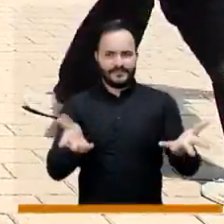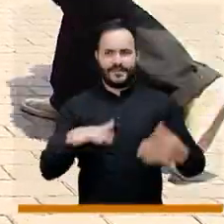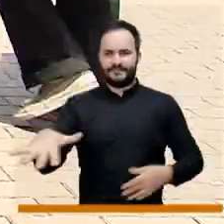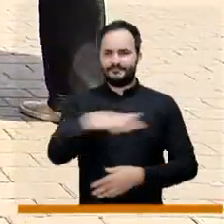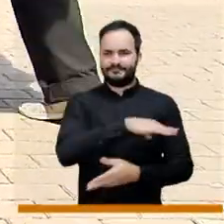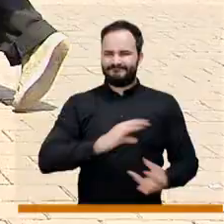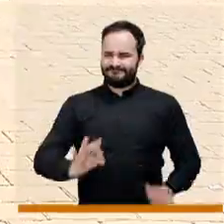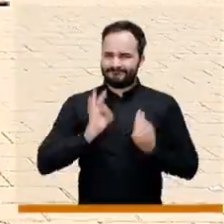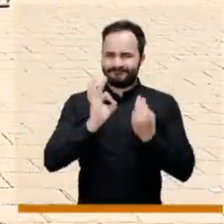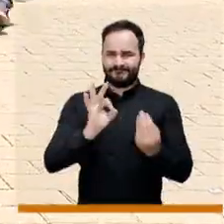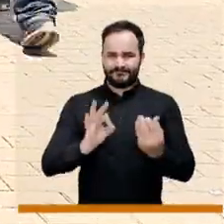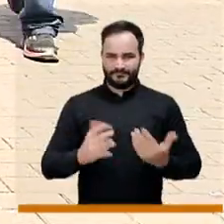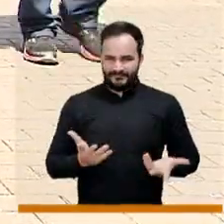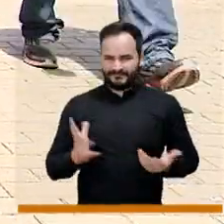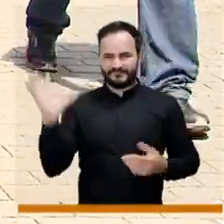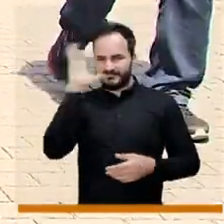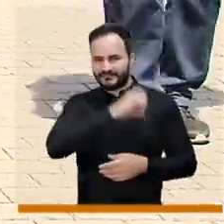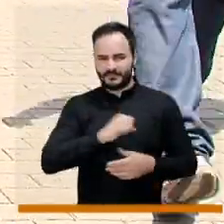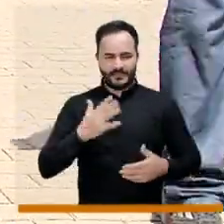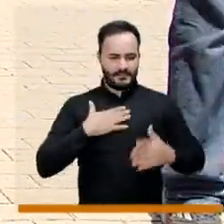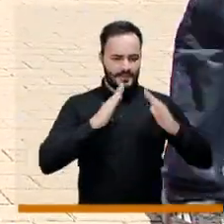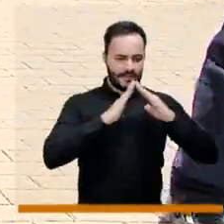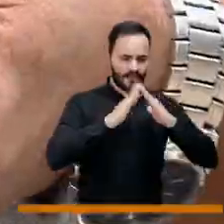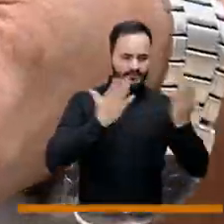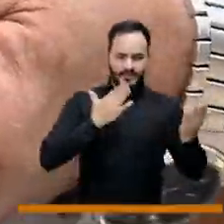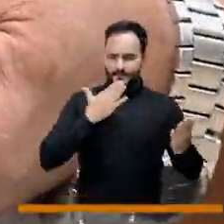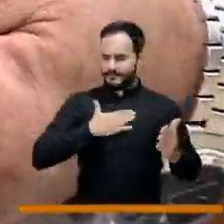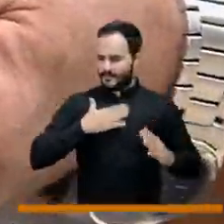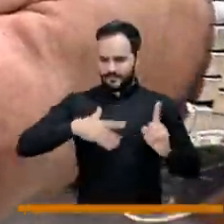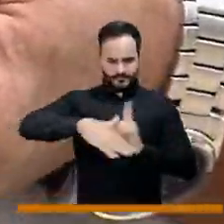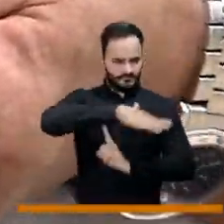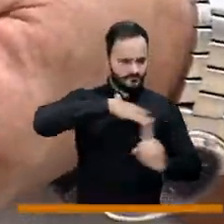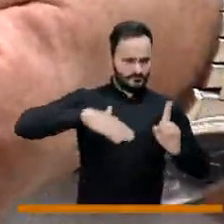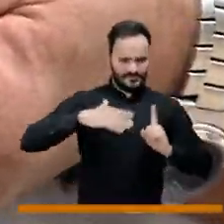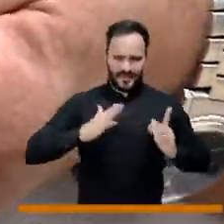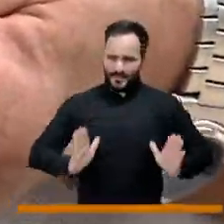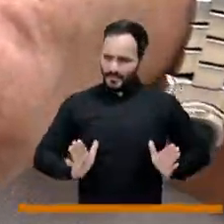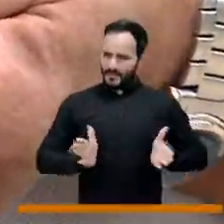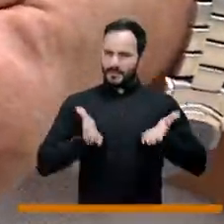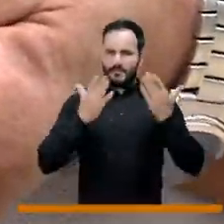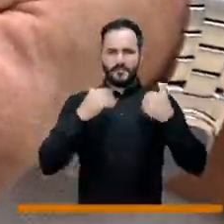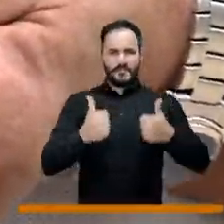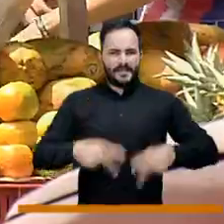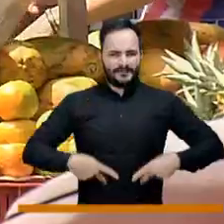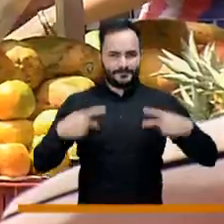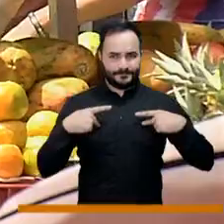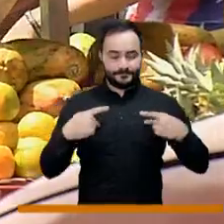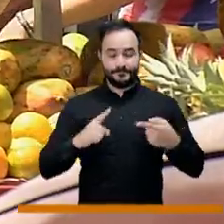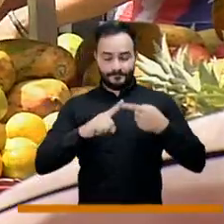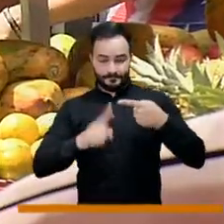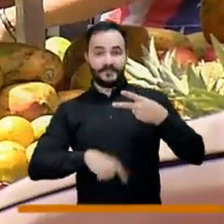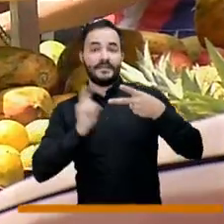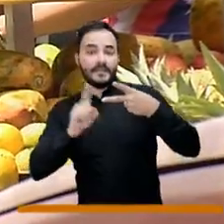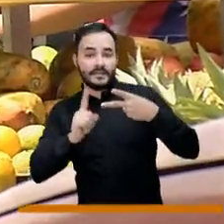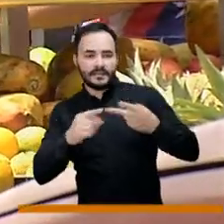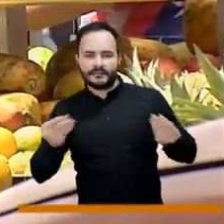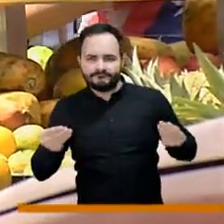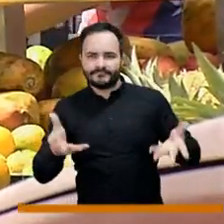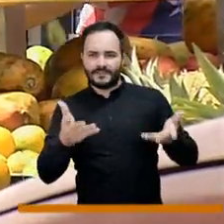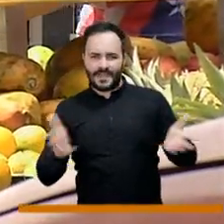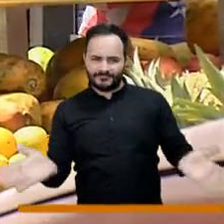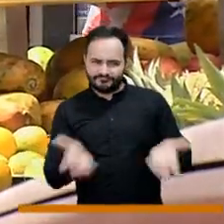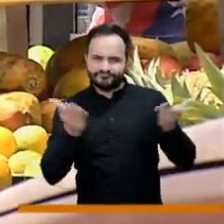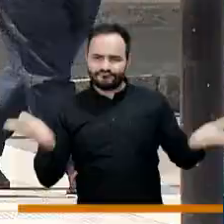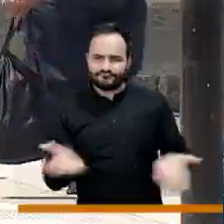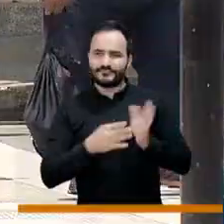cómo podemos vivir mejor en nuestro entorno, en nuestra casa, con nuestra familia. Y el segundo es generar desarrollo. ¿Qué significa eso? En una